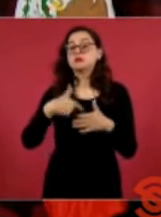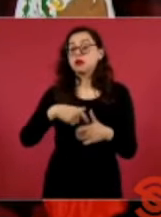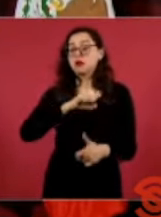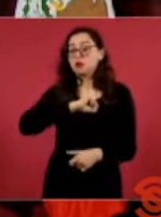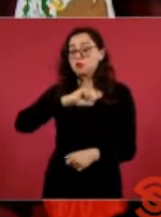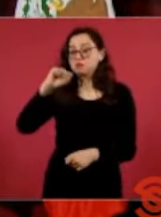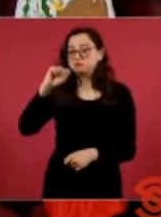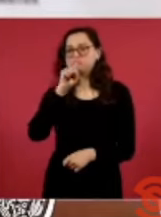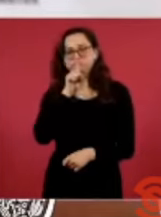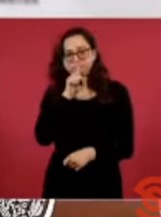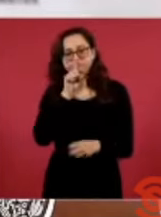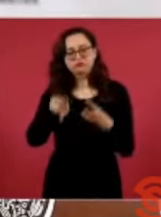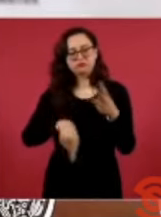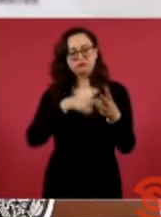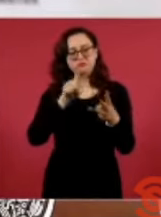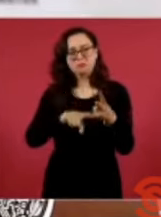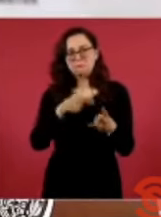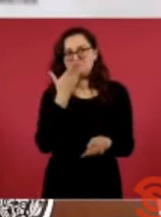Agreguen